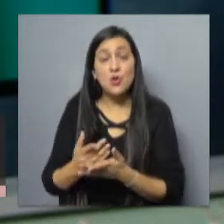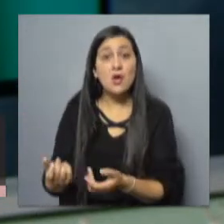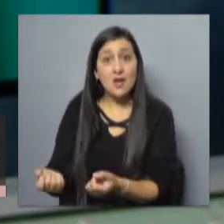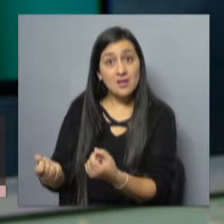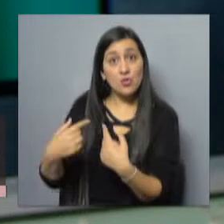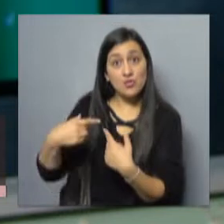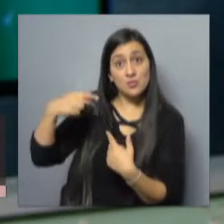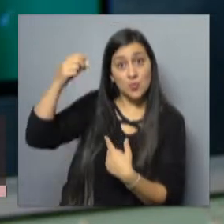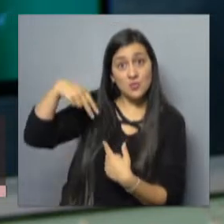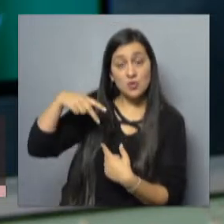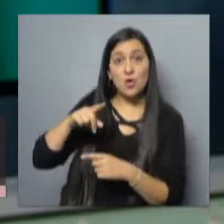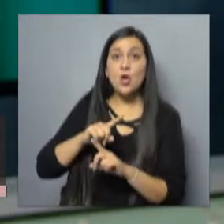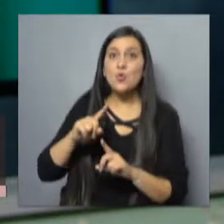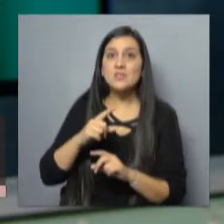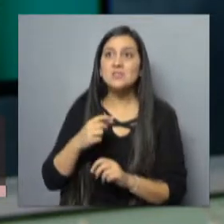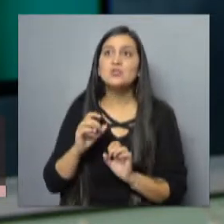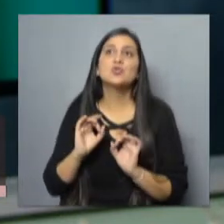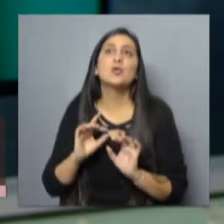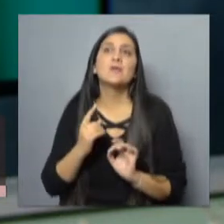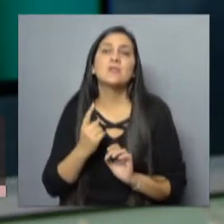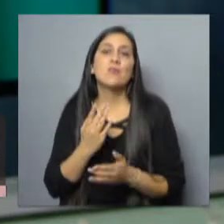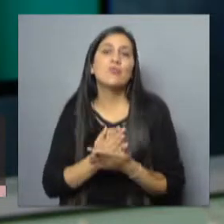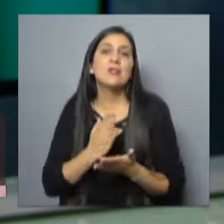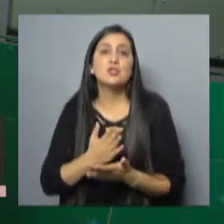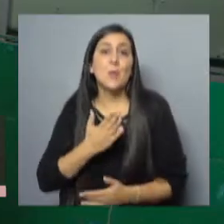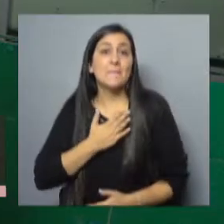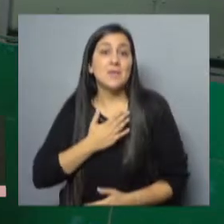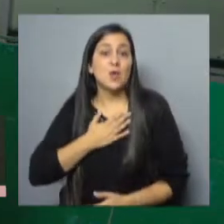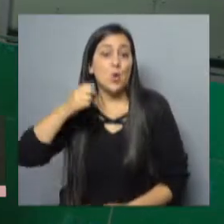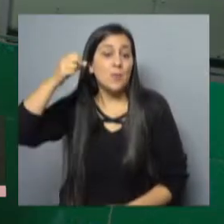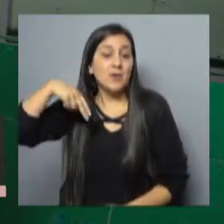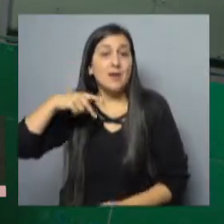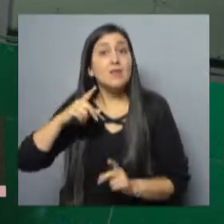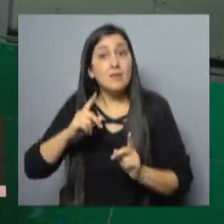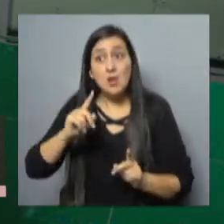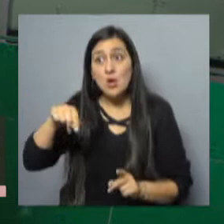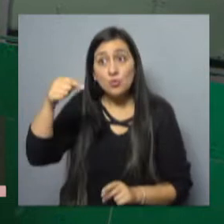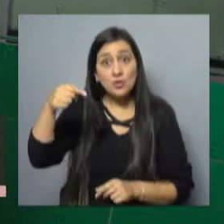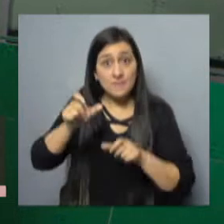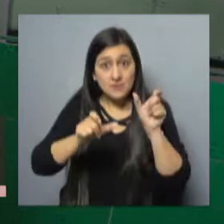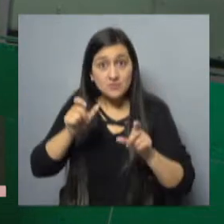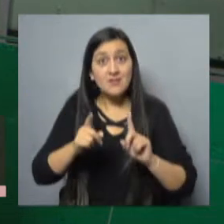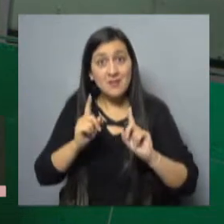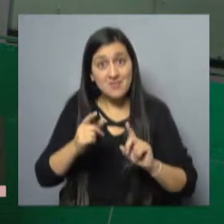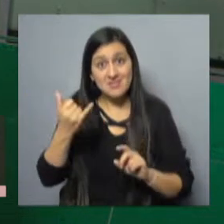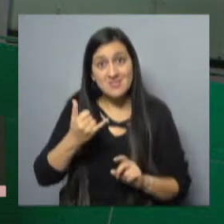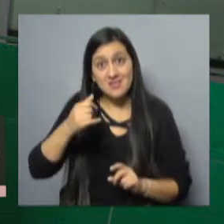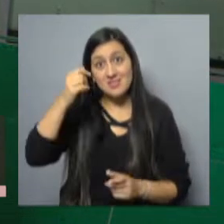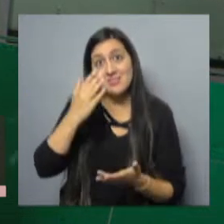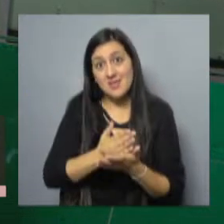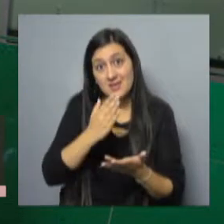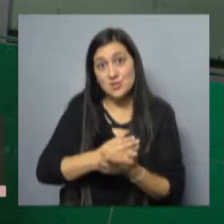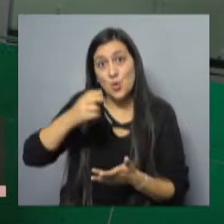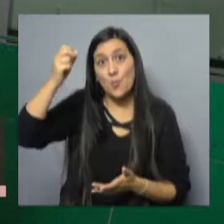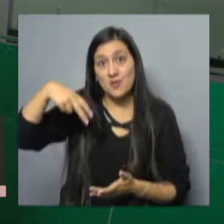quiere decir que no es normalmente un individual de la persona de tener ciertas opiniones en torno a a la